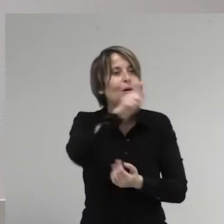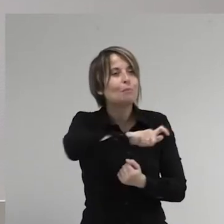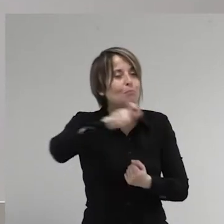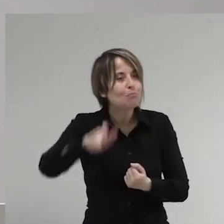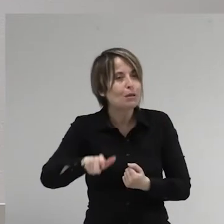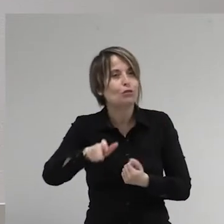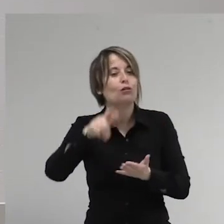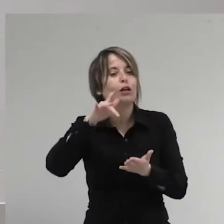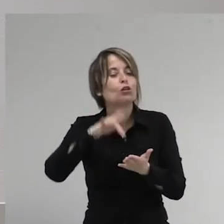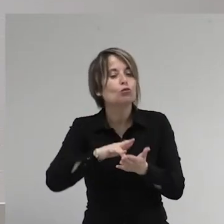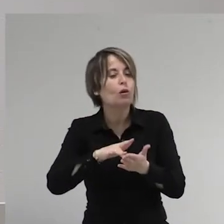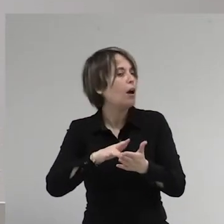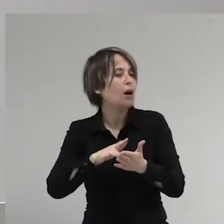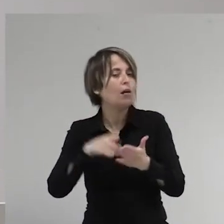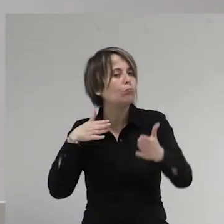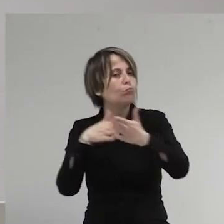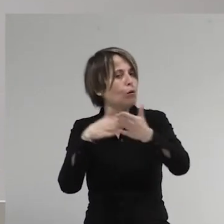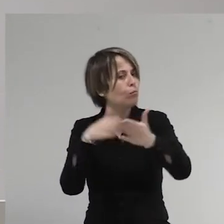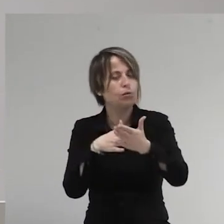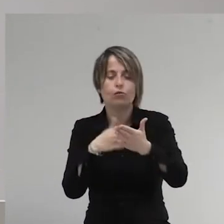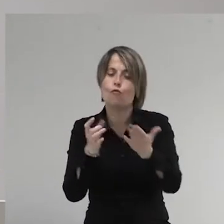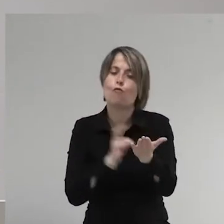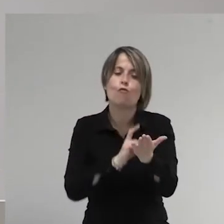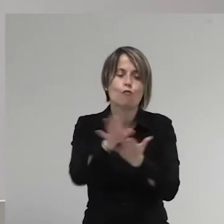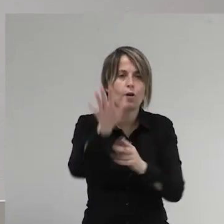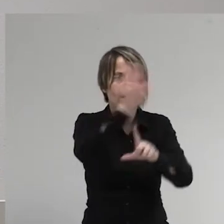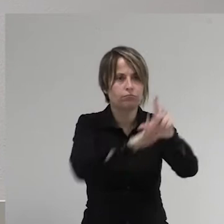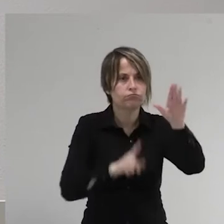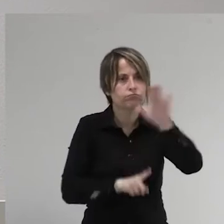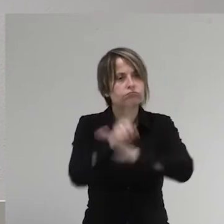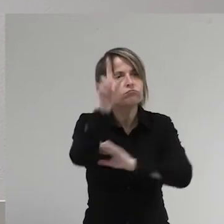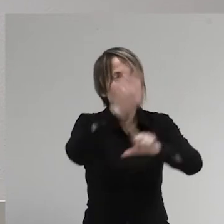que presentaban un obstáculo para el glorioso desarrollo de la nación española.